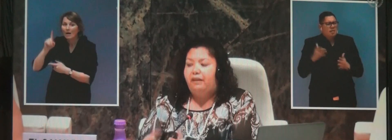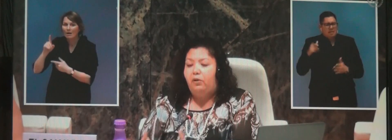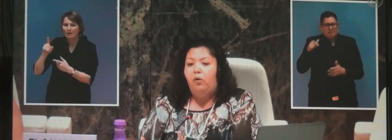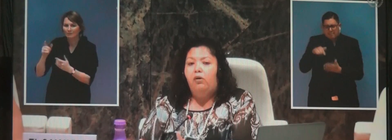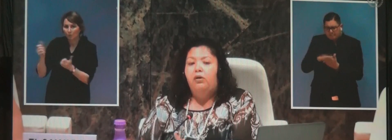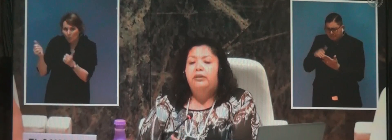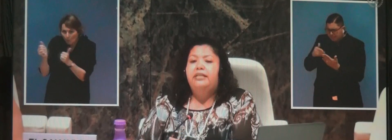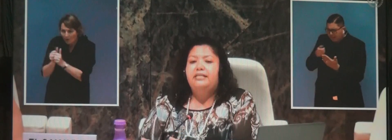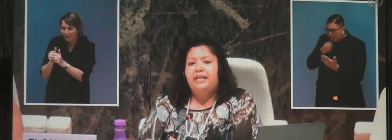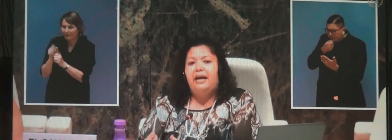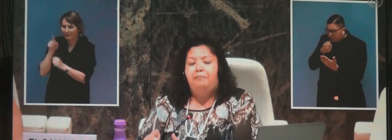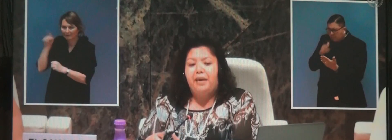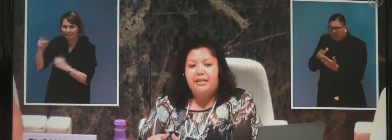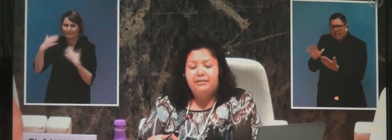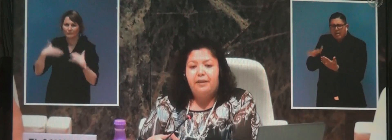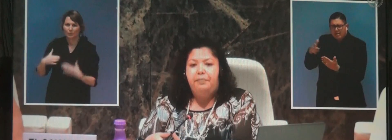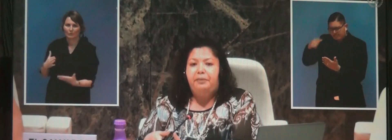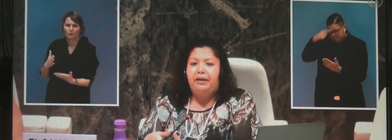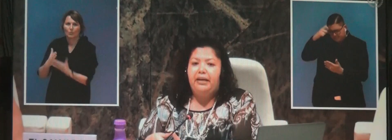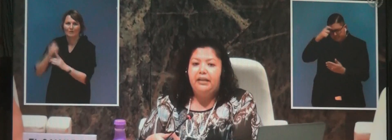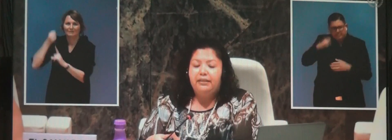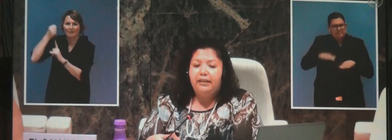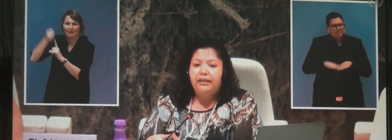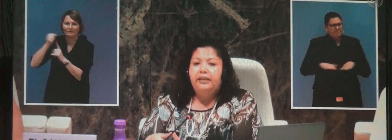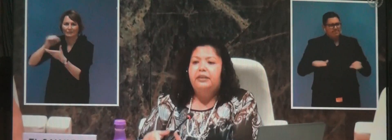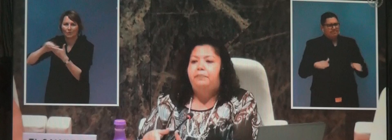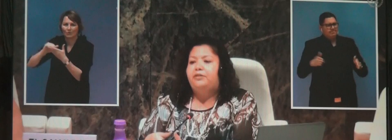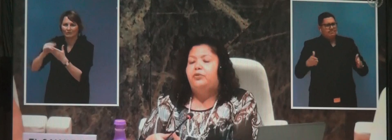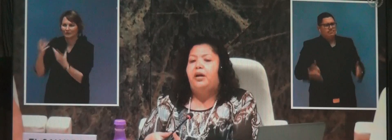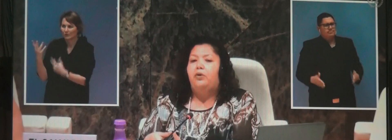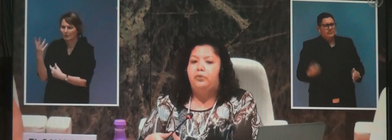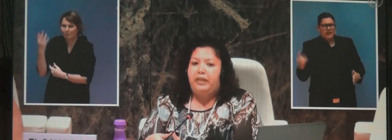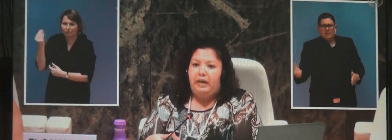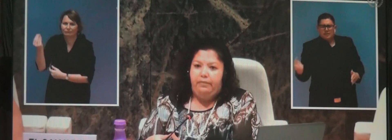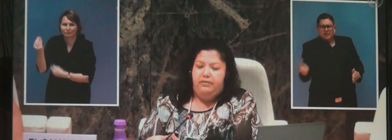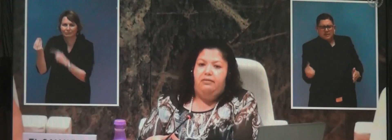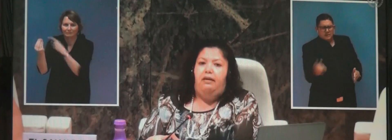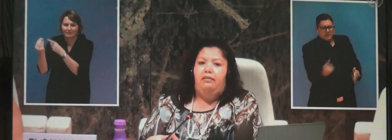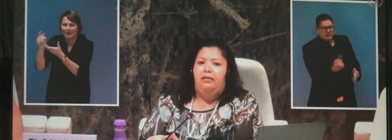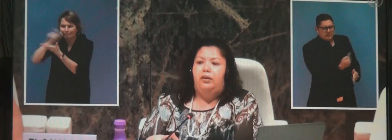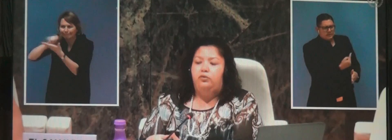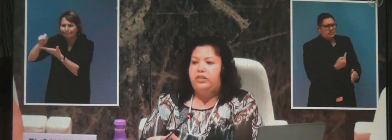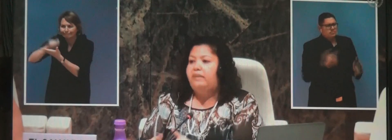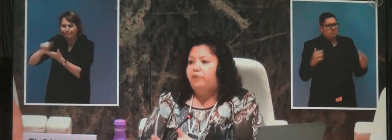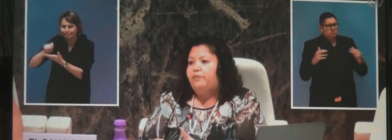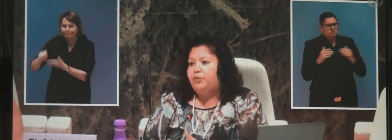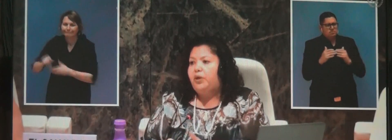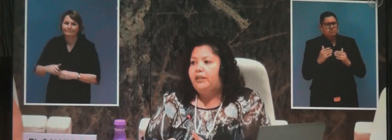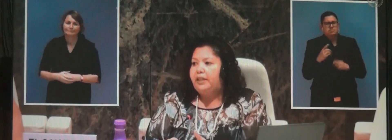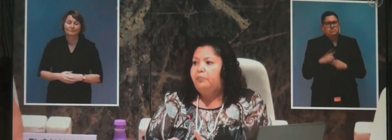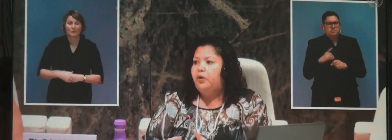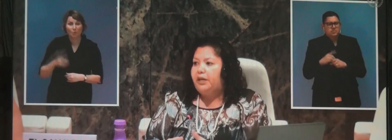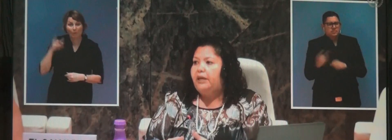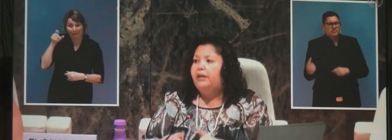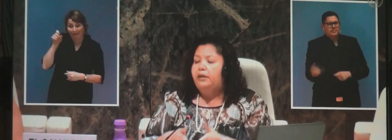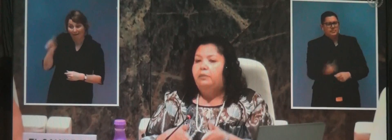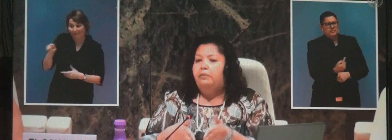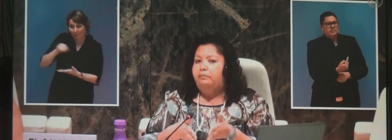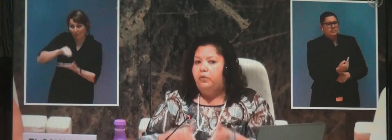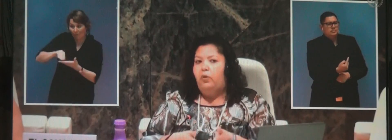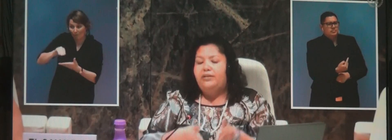se trabajó desde la Mesa Permanente de Personas con Discapacidad. Entonces la información que tenemos